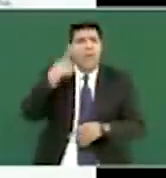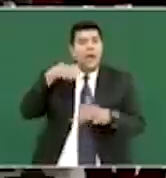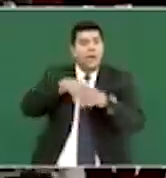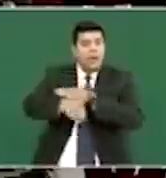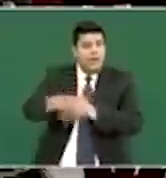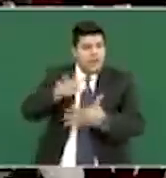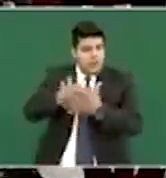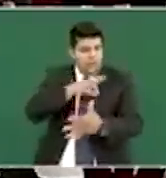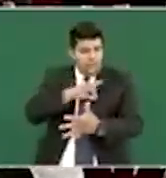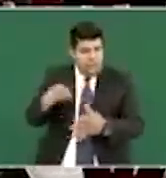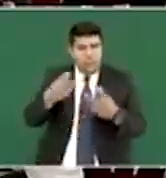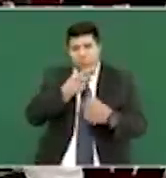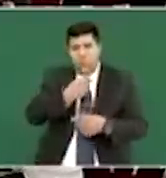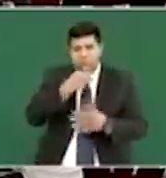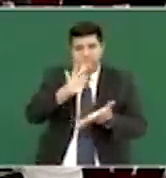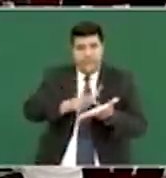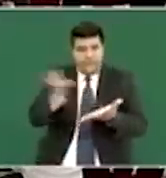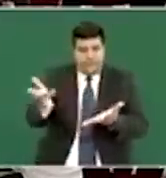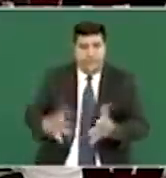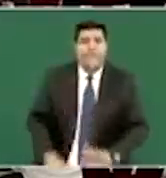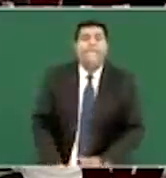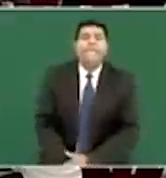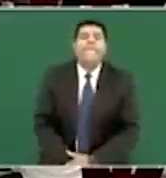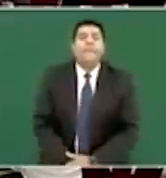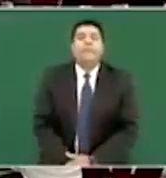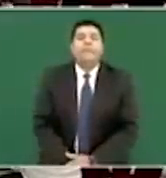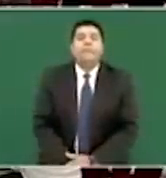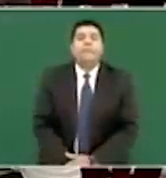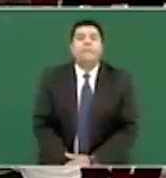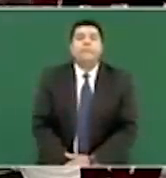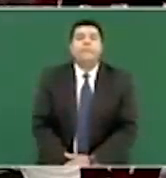que les podemos dar. Gracias.